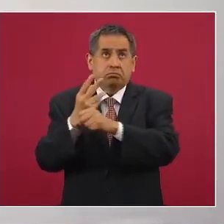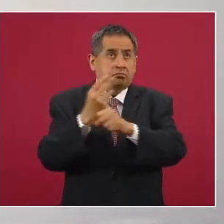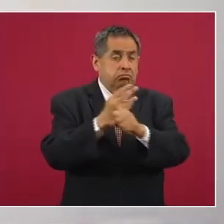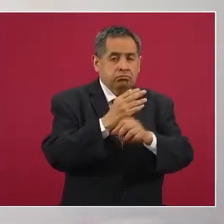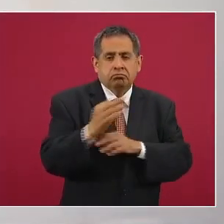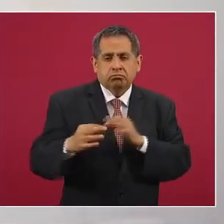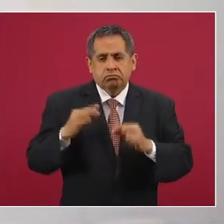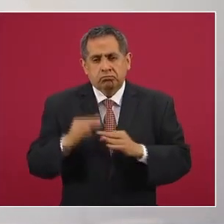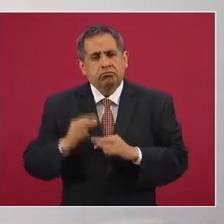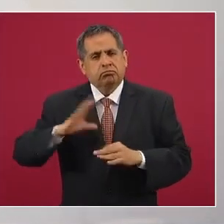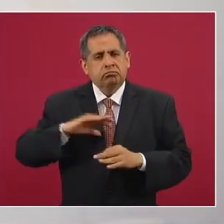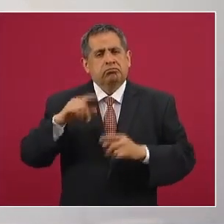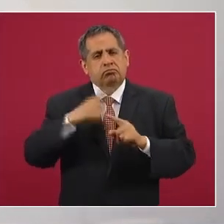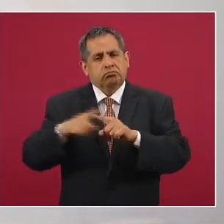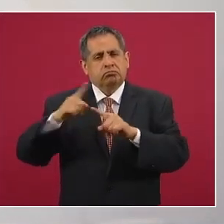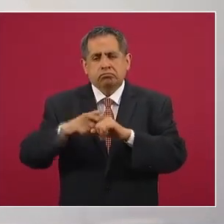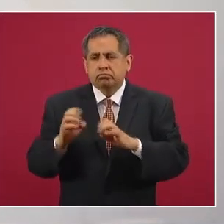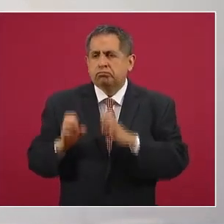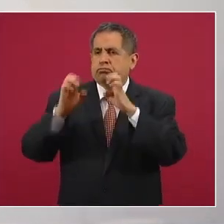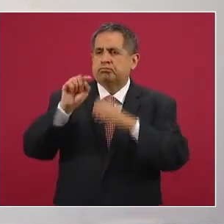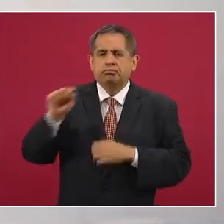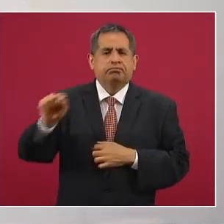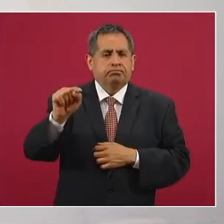y así otros inmuebles.